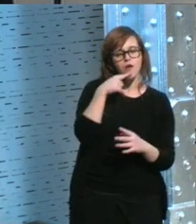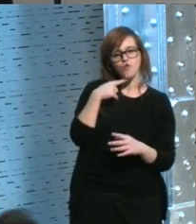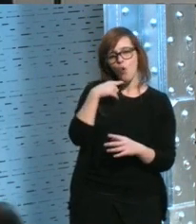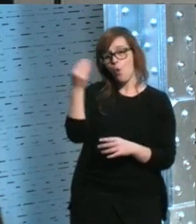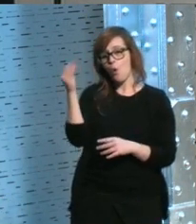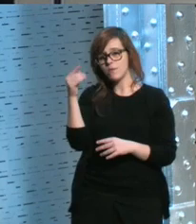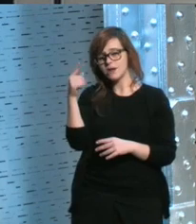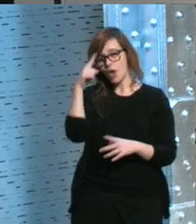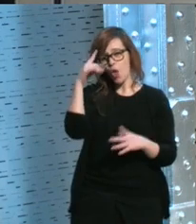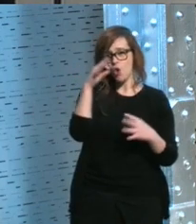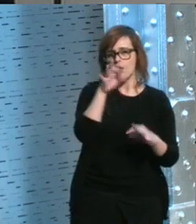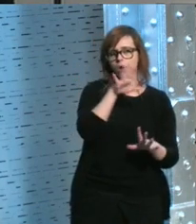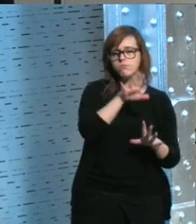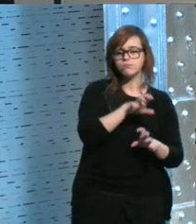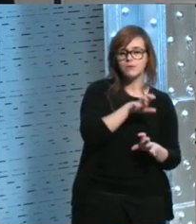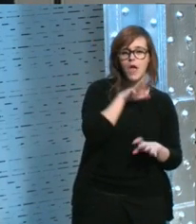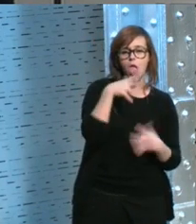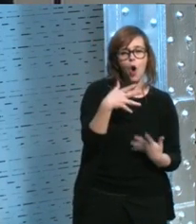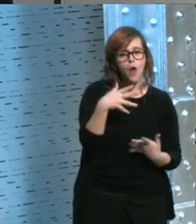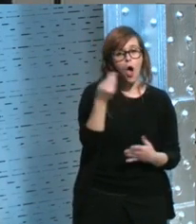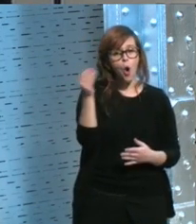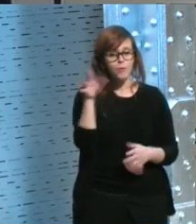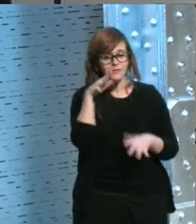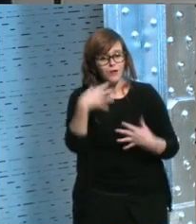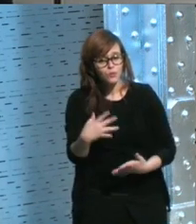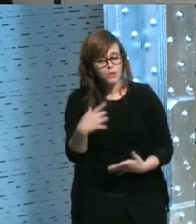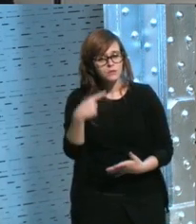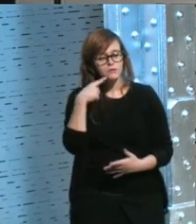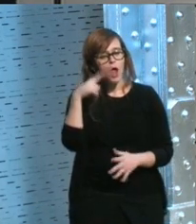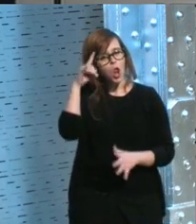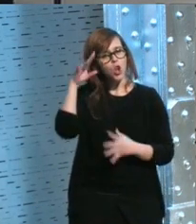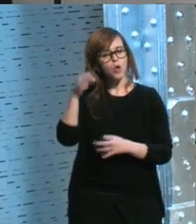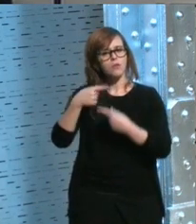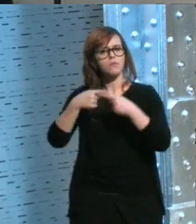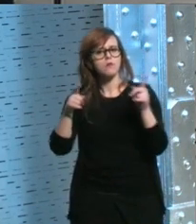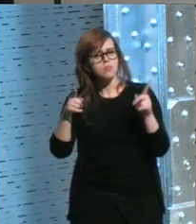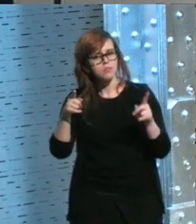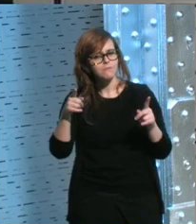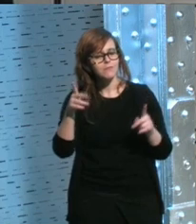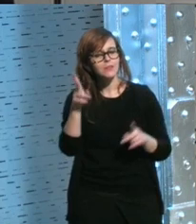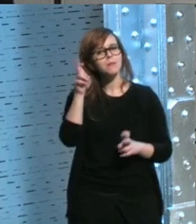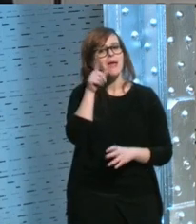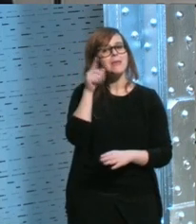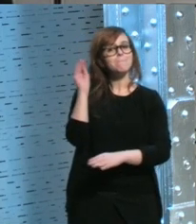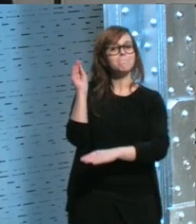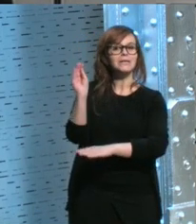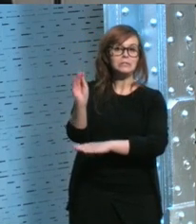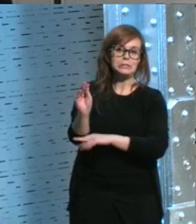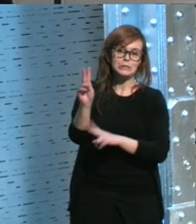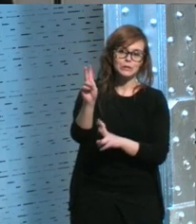la lógica que yo veo con los jóvenes que yo encuentro en el mundo hoy. La inversión es la siguiente.